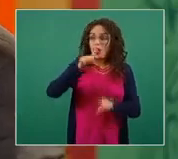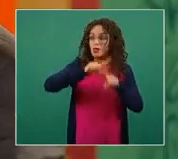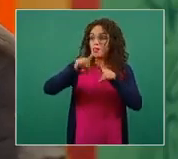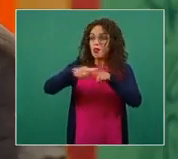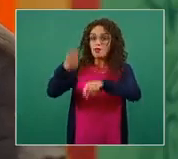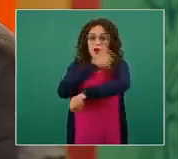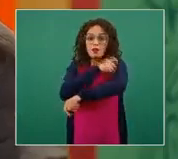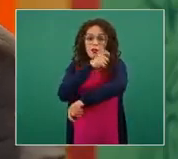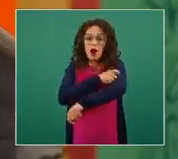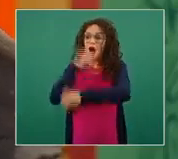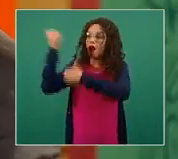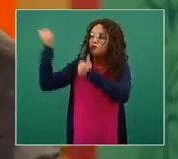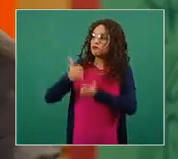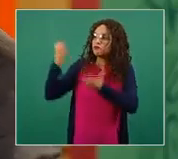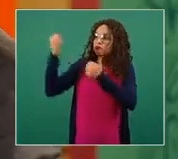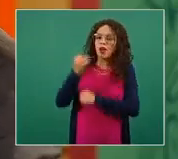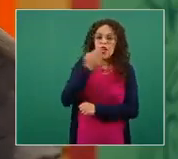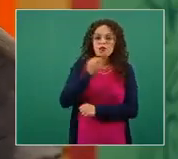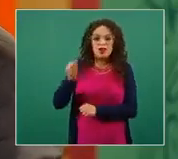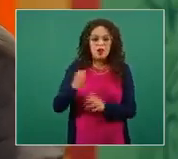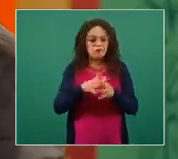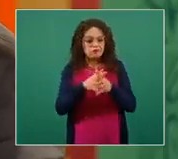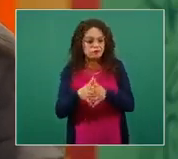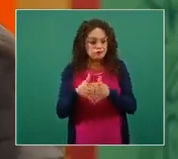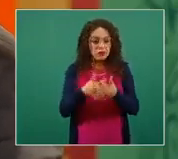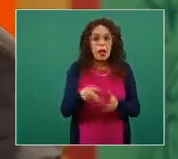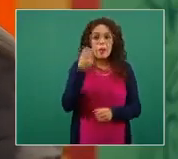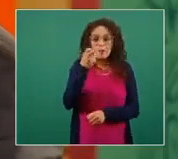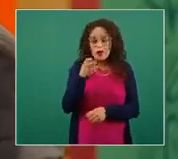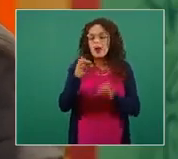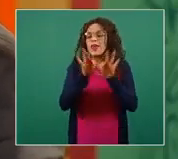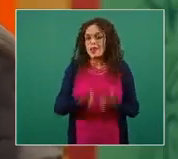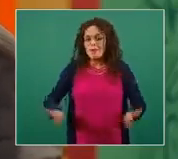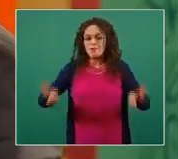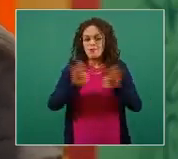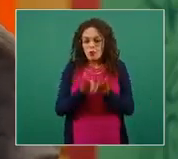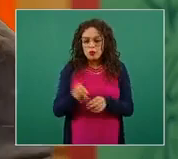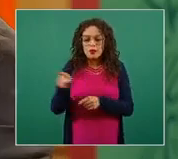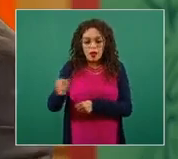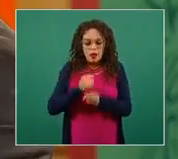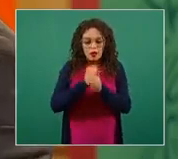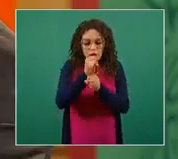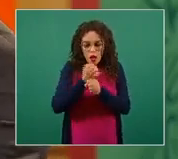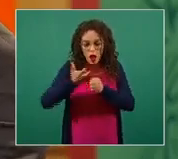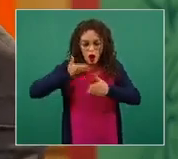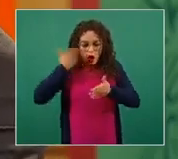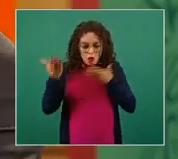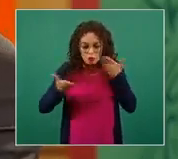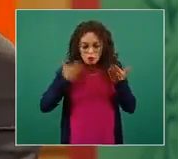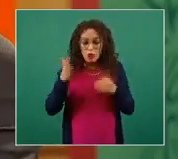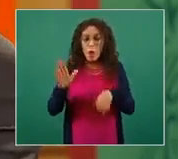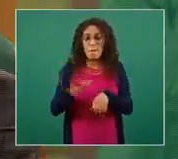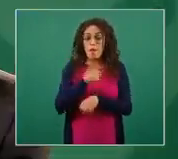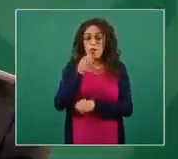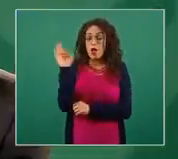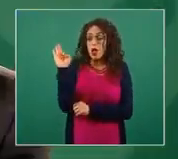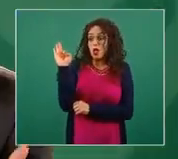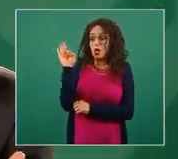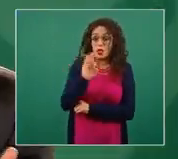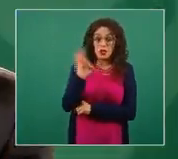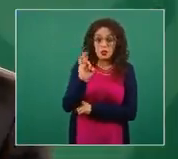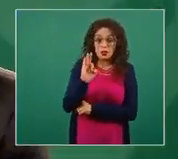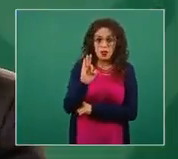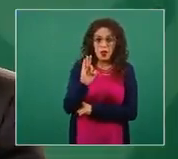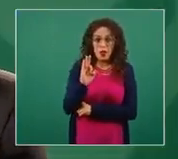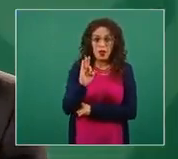vacunas? Por eso es importante ese estudio, porque en un momento dado se podría llegar a encontrar